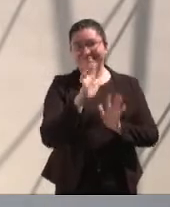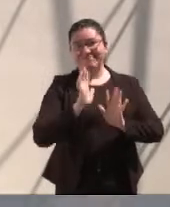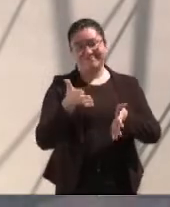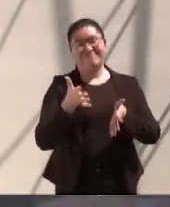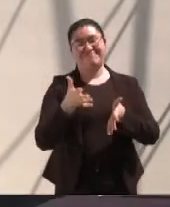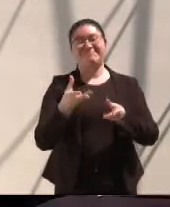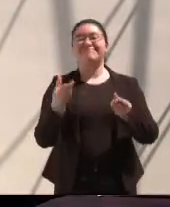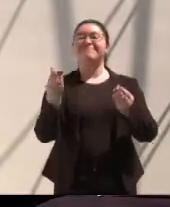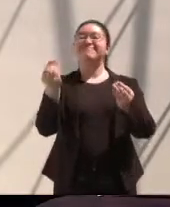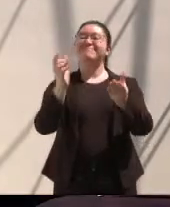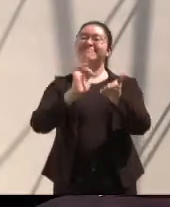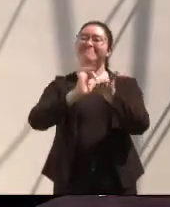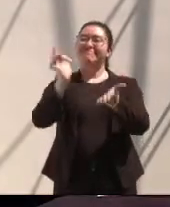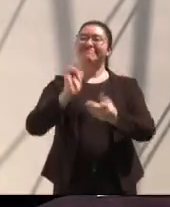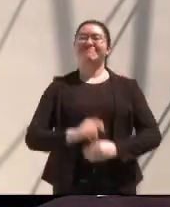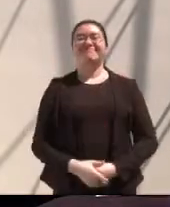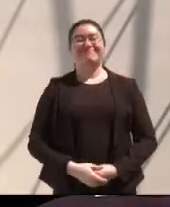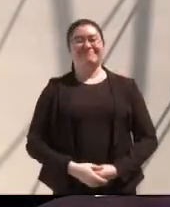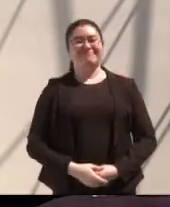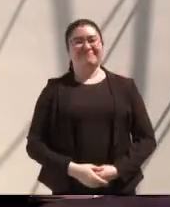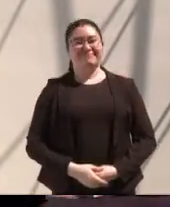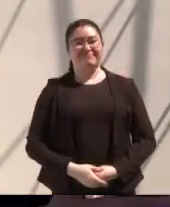gracias.